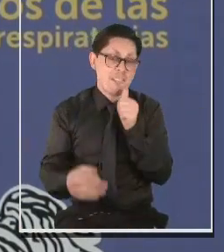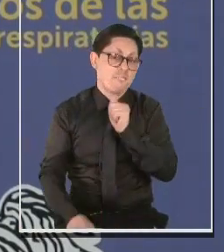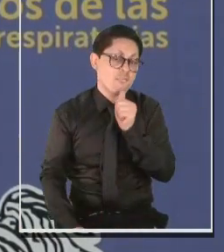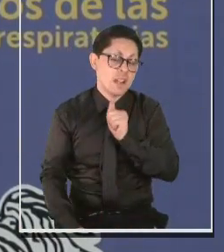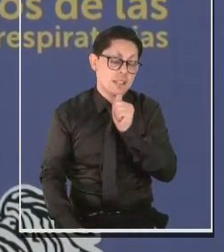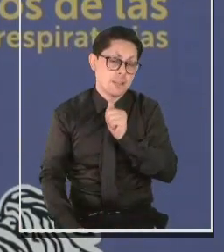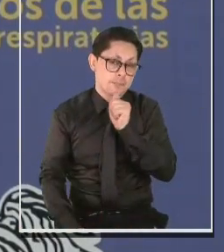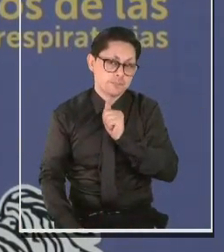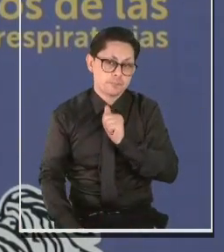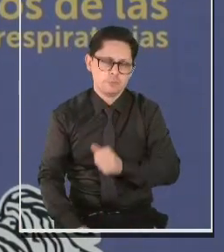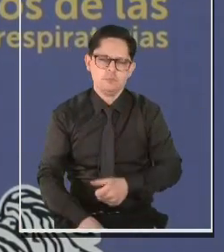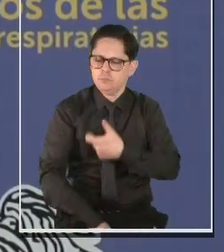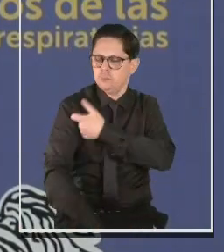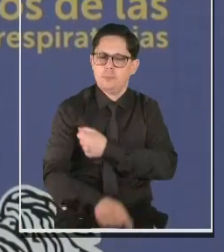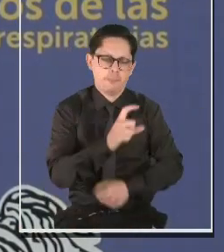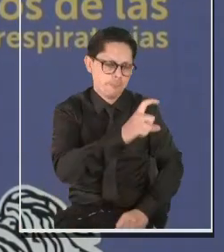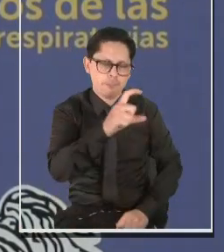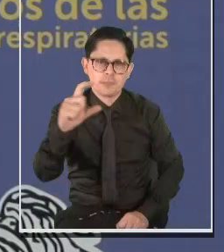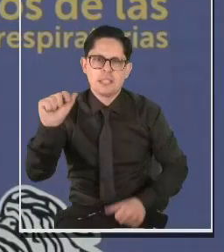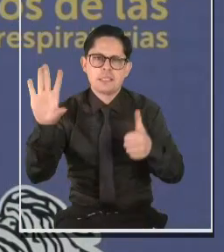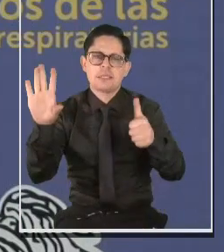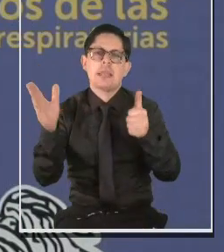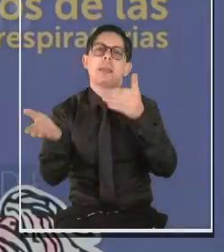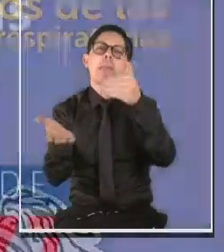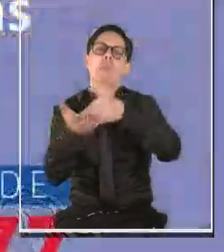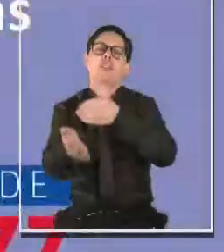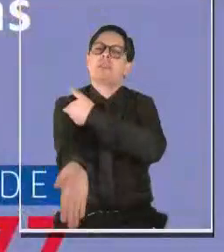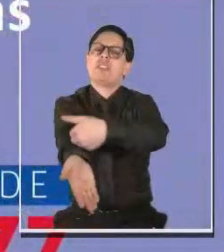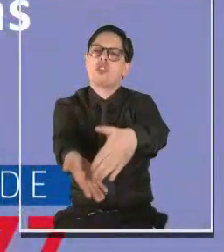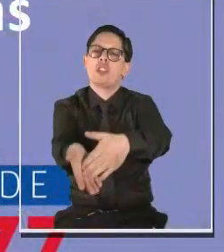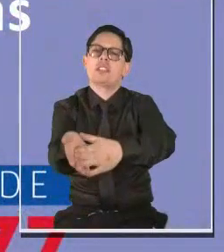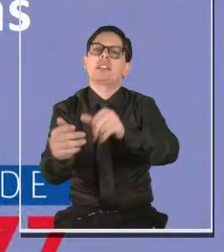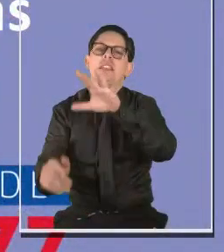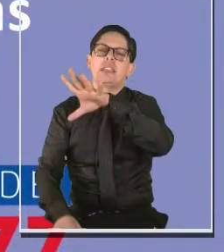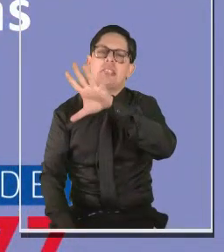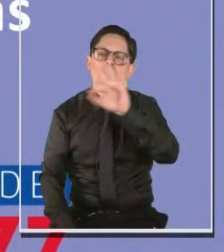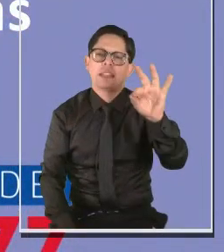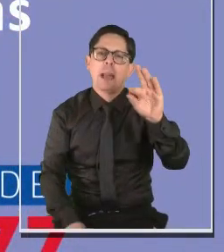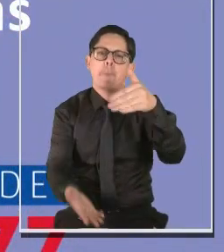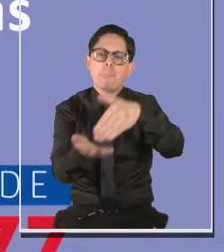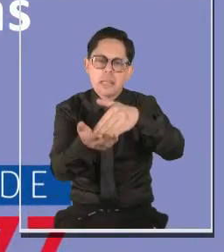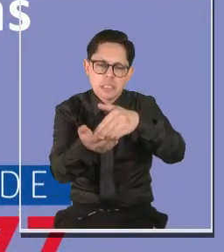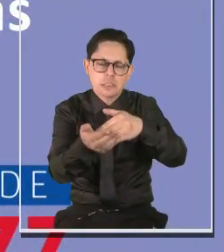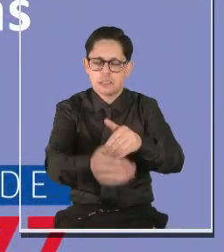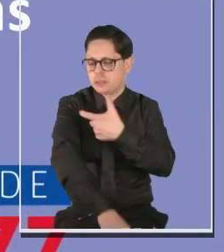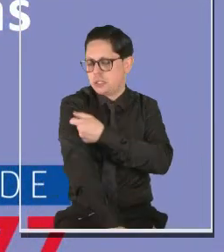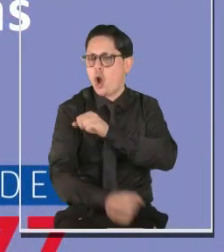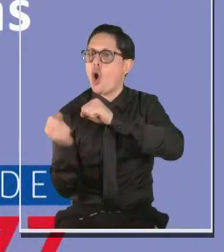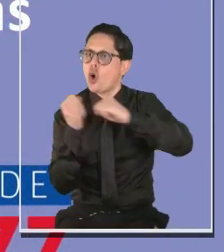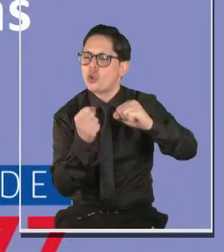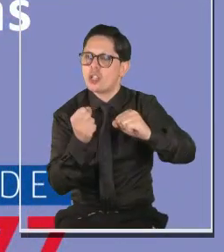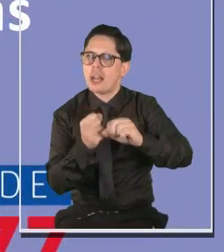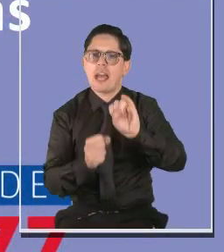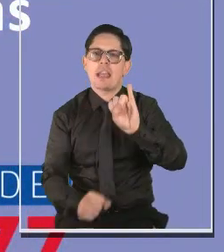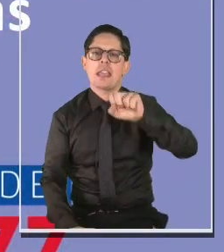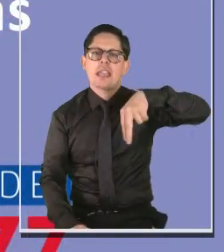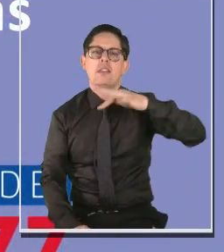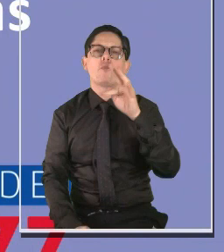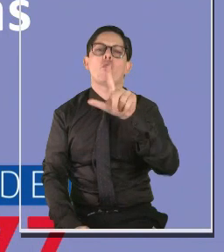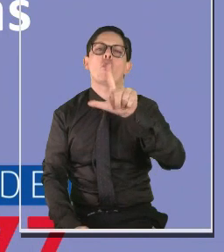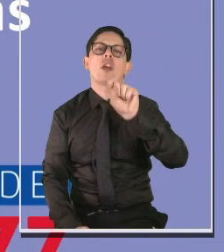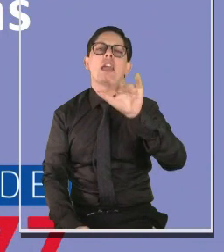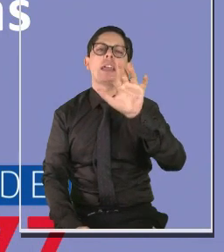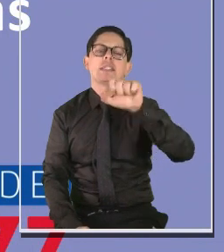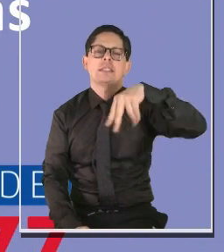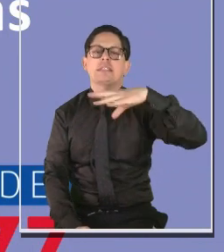ya se han administrado más de seis millones quinientas mil dosis de vacuna contra la influenza lo que da cuenta de una cobertura